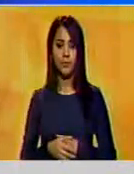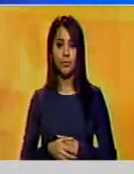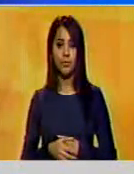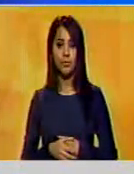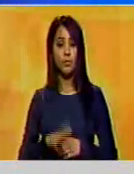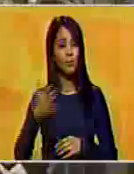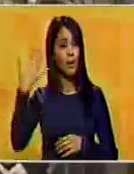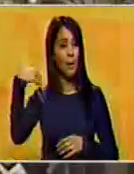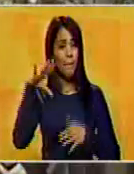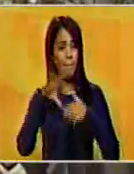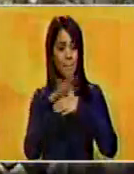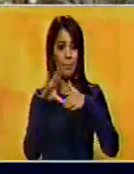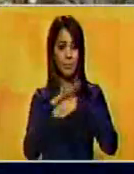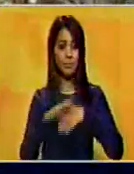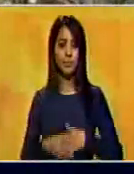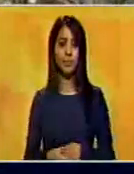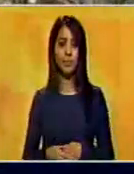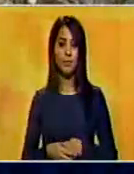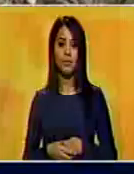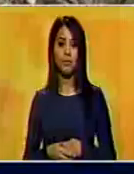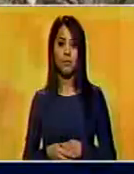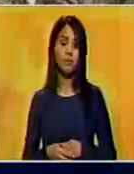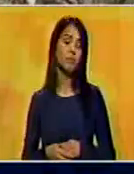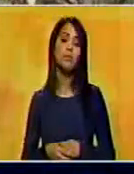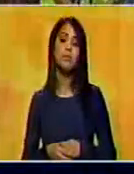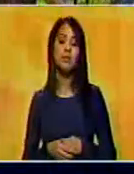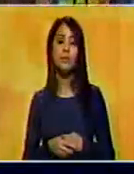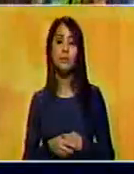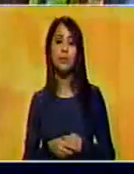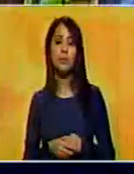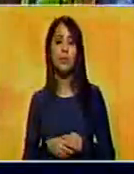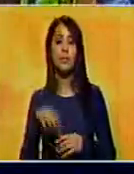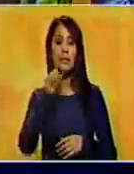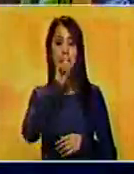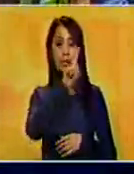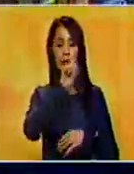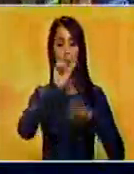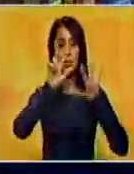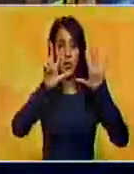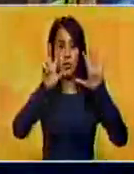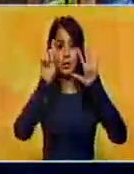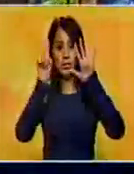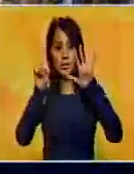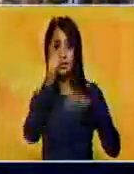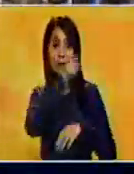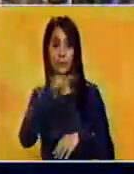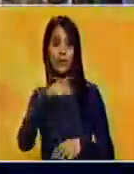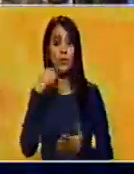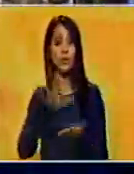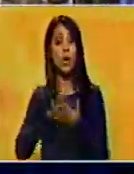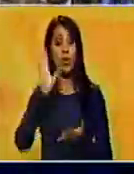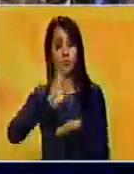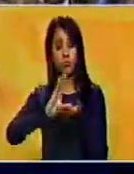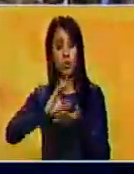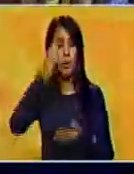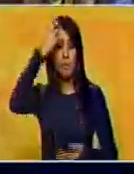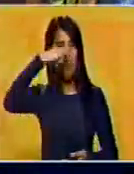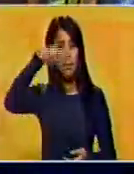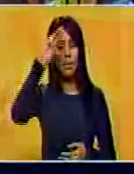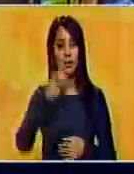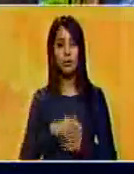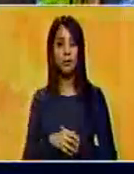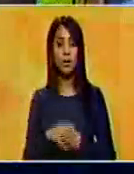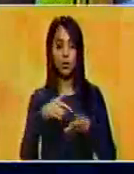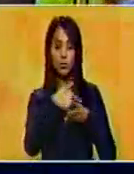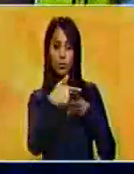pasado martes según el último balance de las autoridades 186 personas murieron en ciudad de mexico 73 en morelos